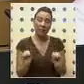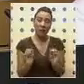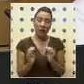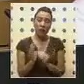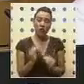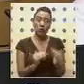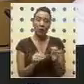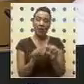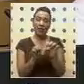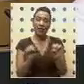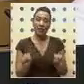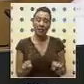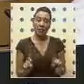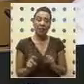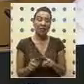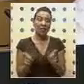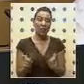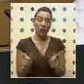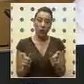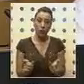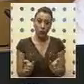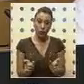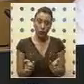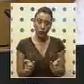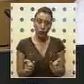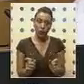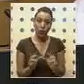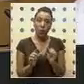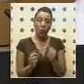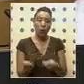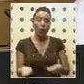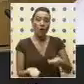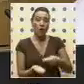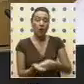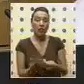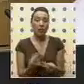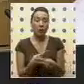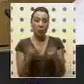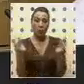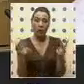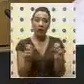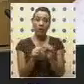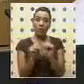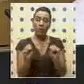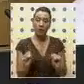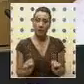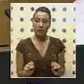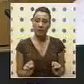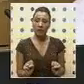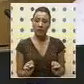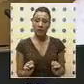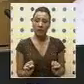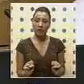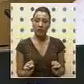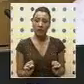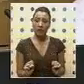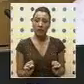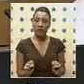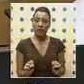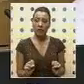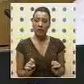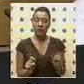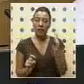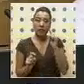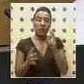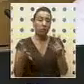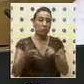superior, un sistema desregulado, un sistema con muy poco financiamiento público y un sistema que está haciendo aguas por